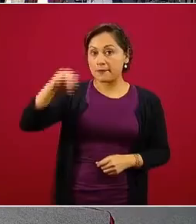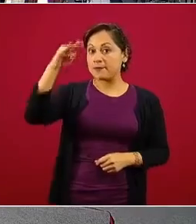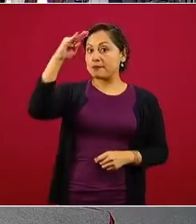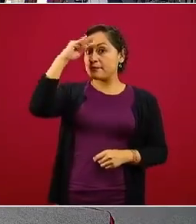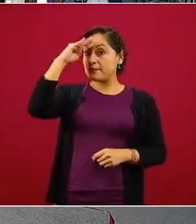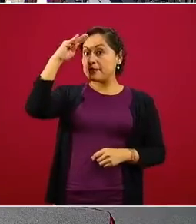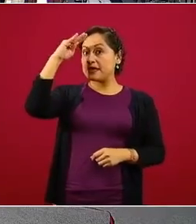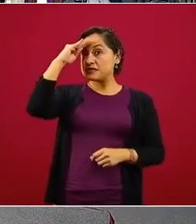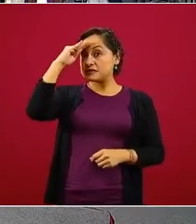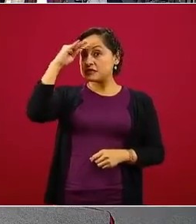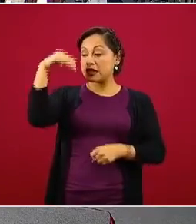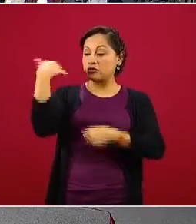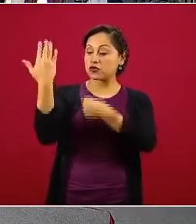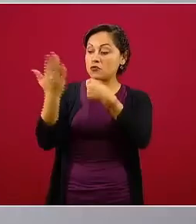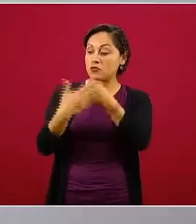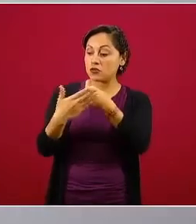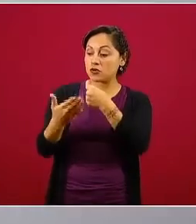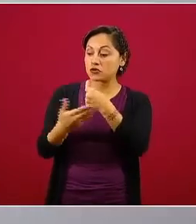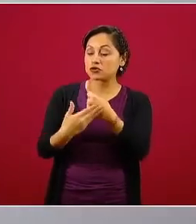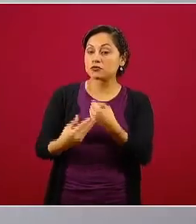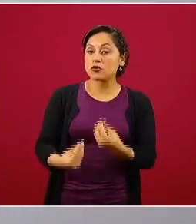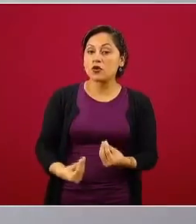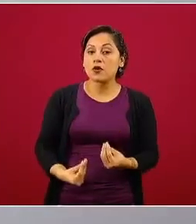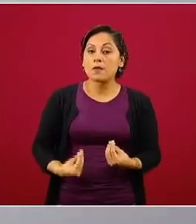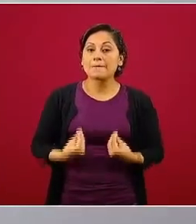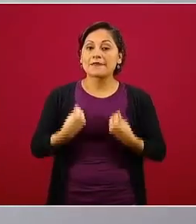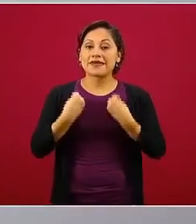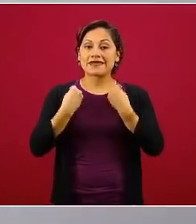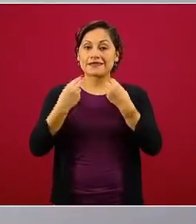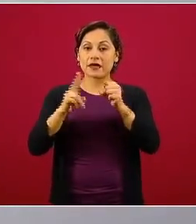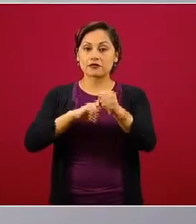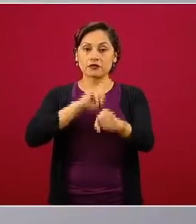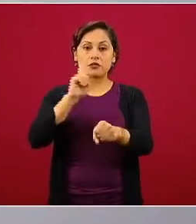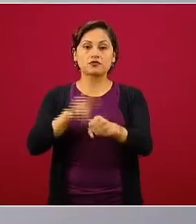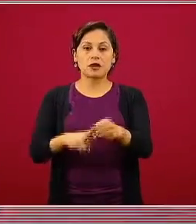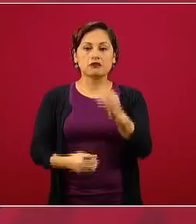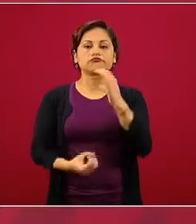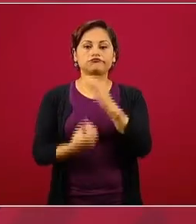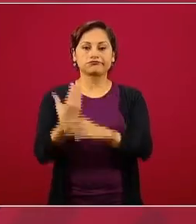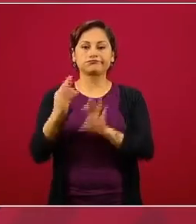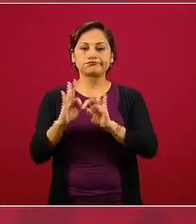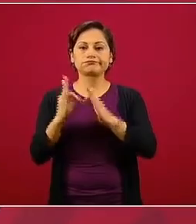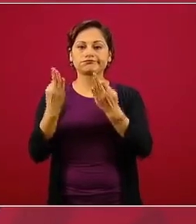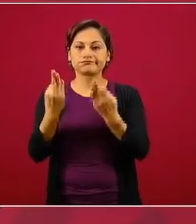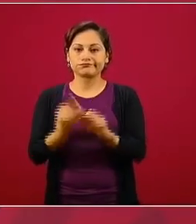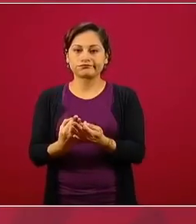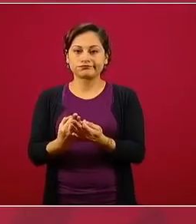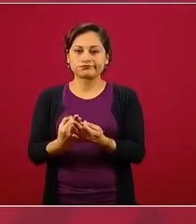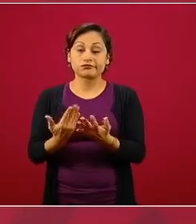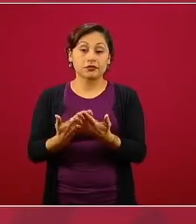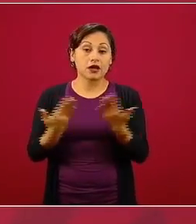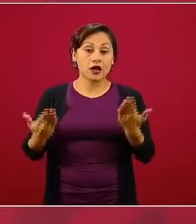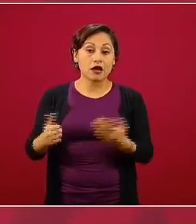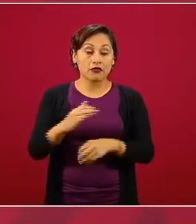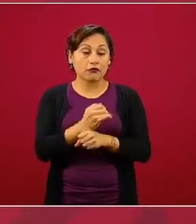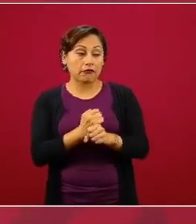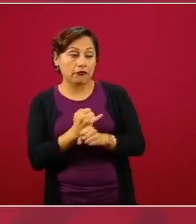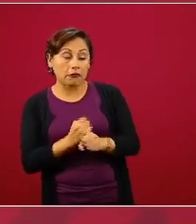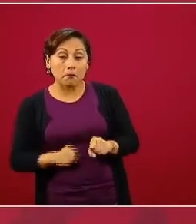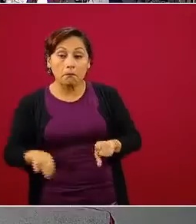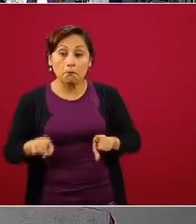la nueva normalidad. No podemos seguir midiendo de la misma manera.